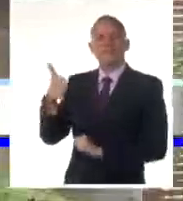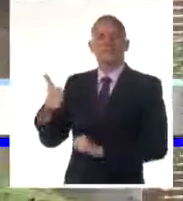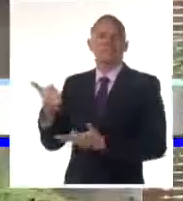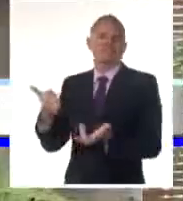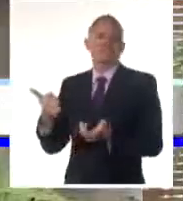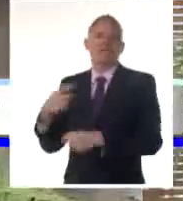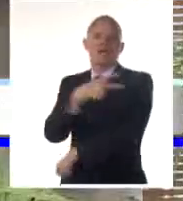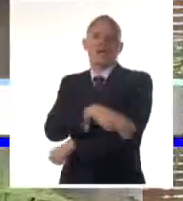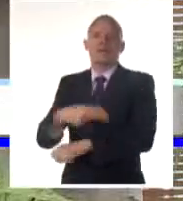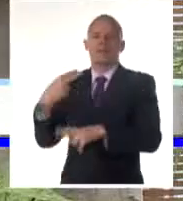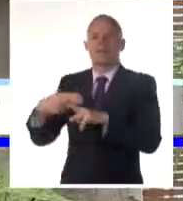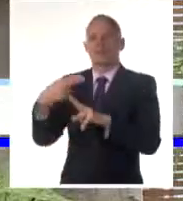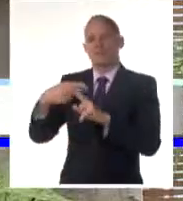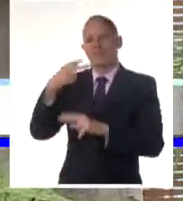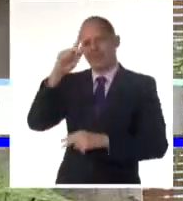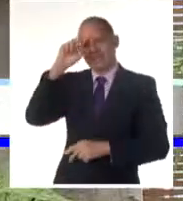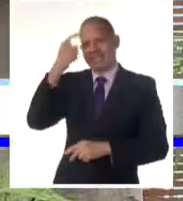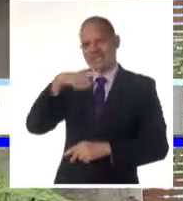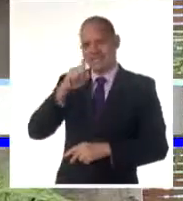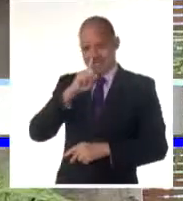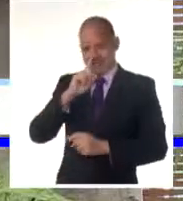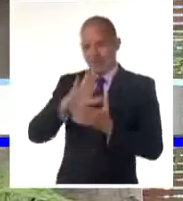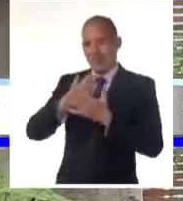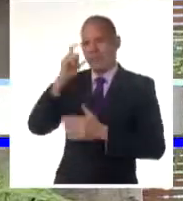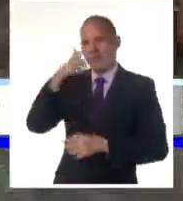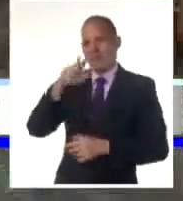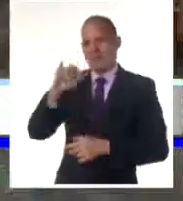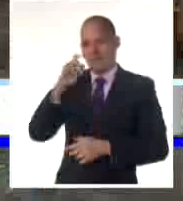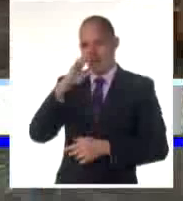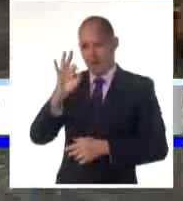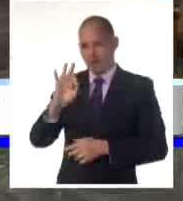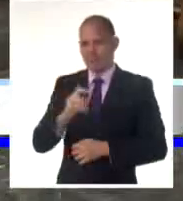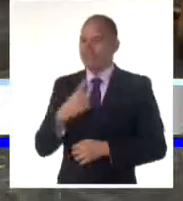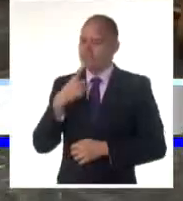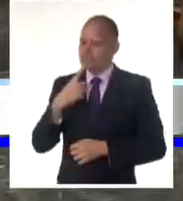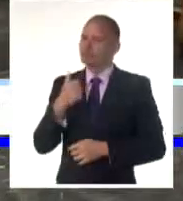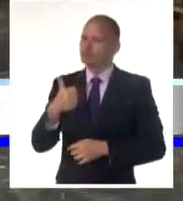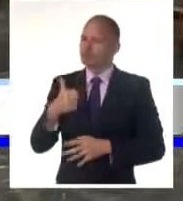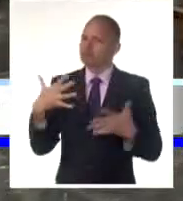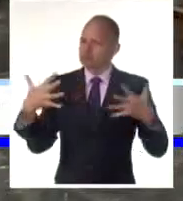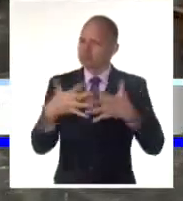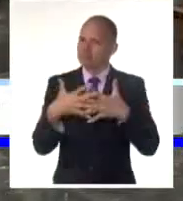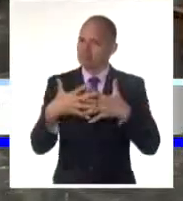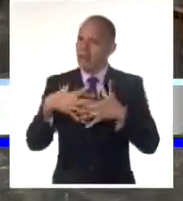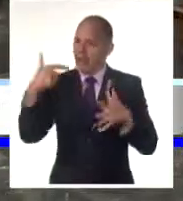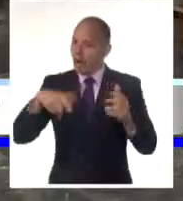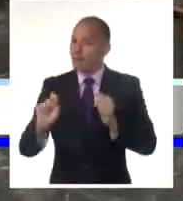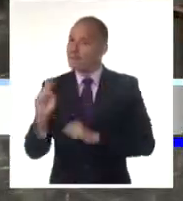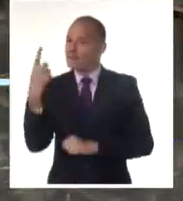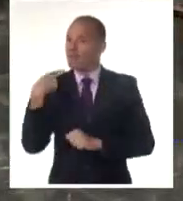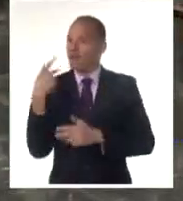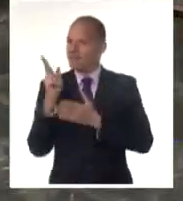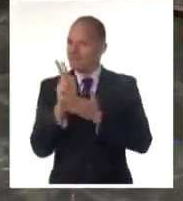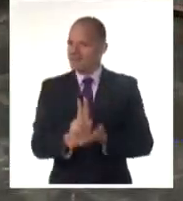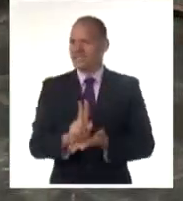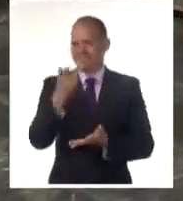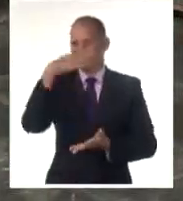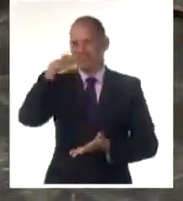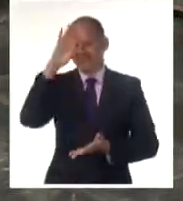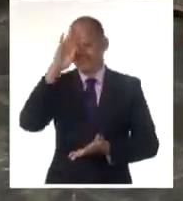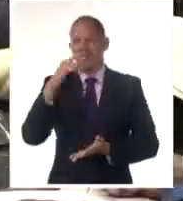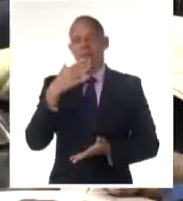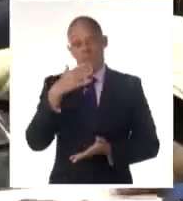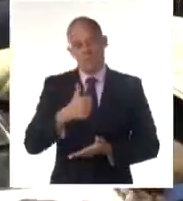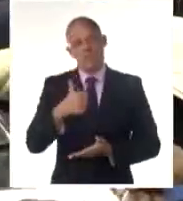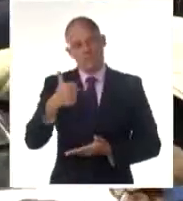jefe del gobierno de la República de San Marino, al tiempo que valoró la significación de esta, su primera visita, que marca un momento